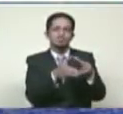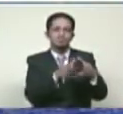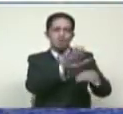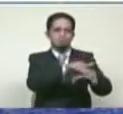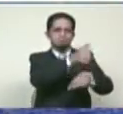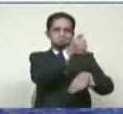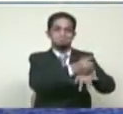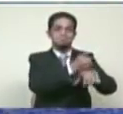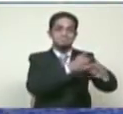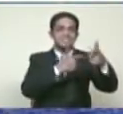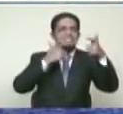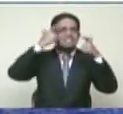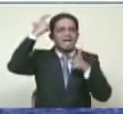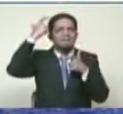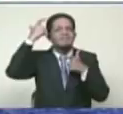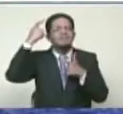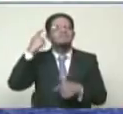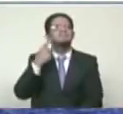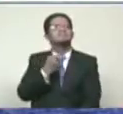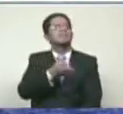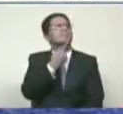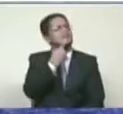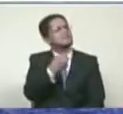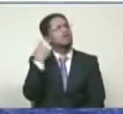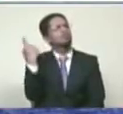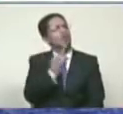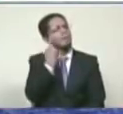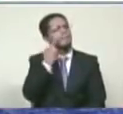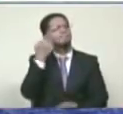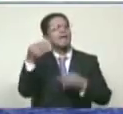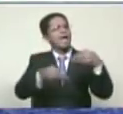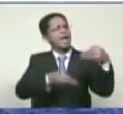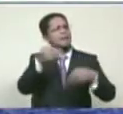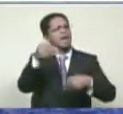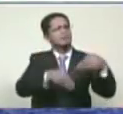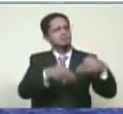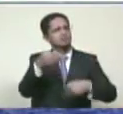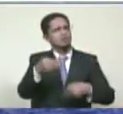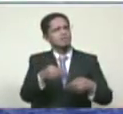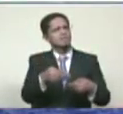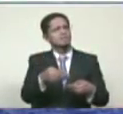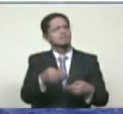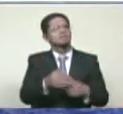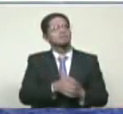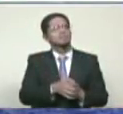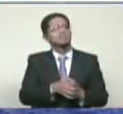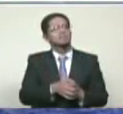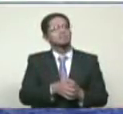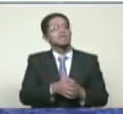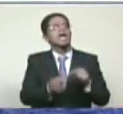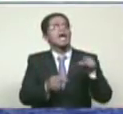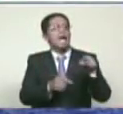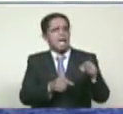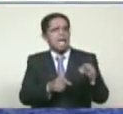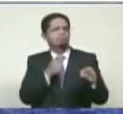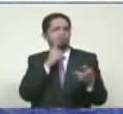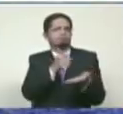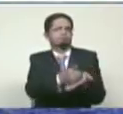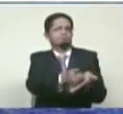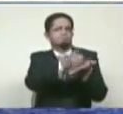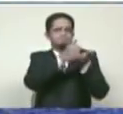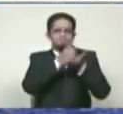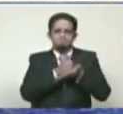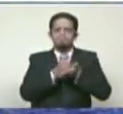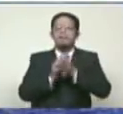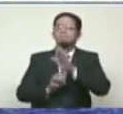Chávez de que solo el camino electoral y solo el camino pacífico es el que garantiza el